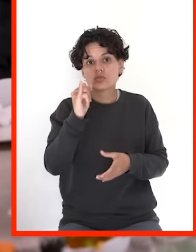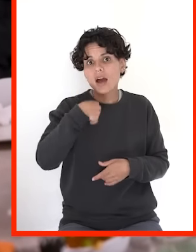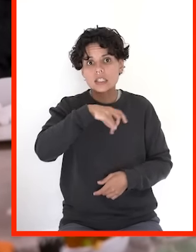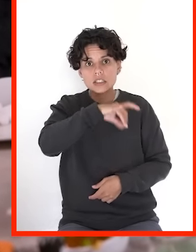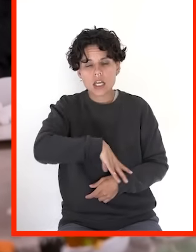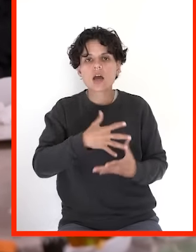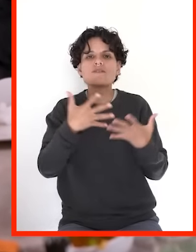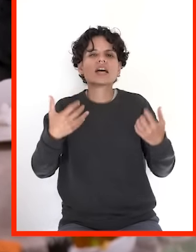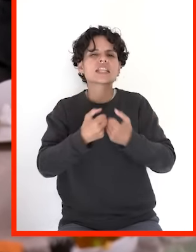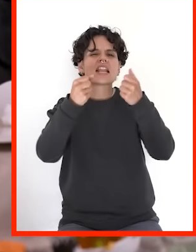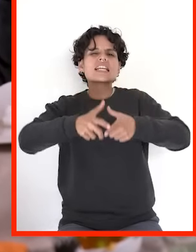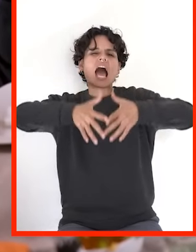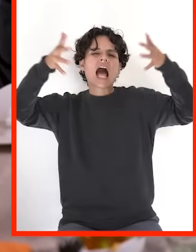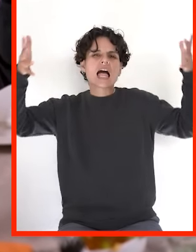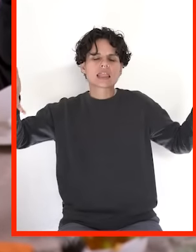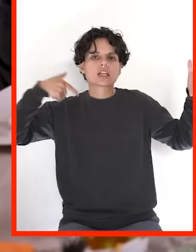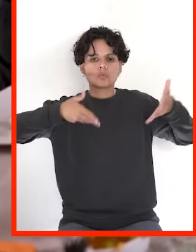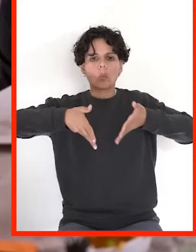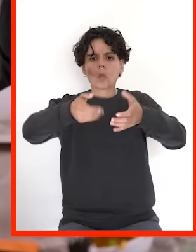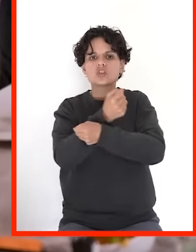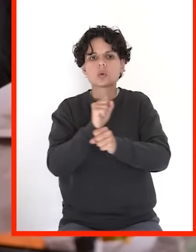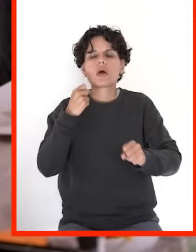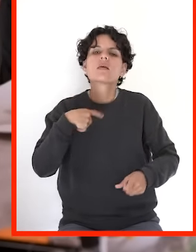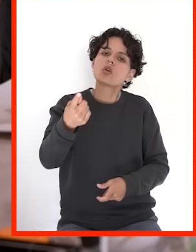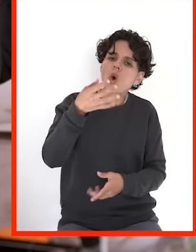chilenos. Pero no solo. Pero